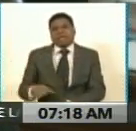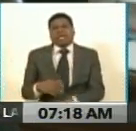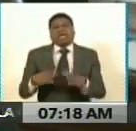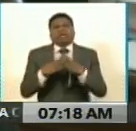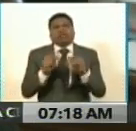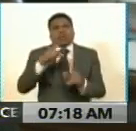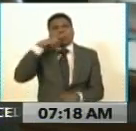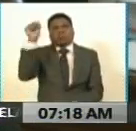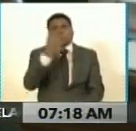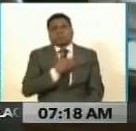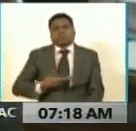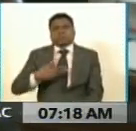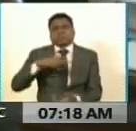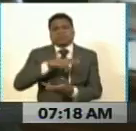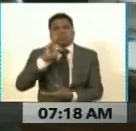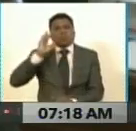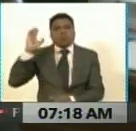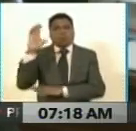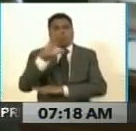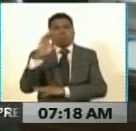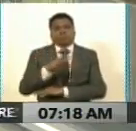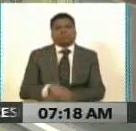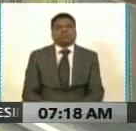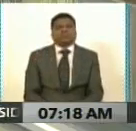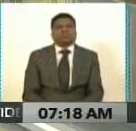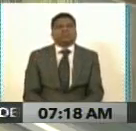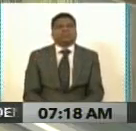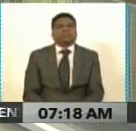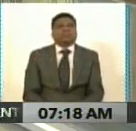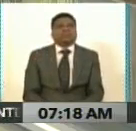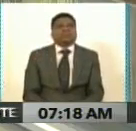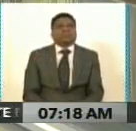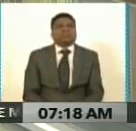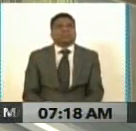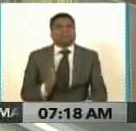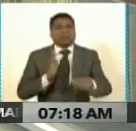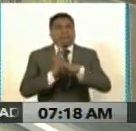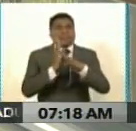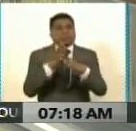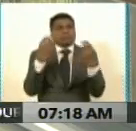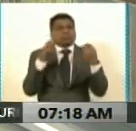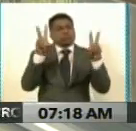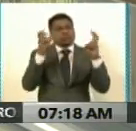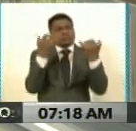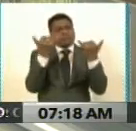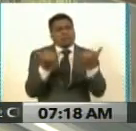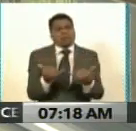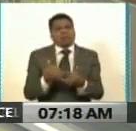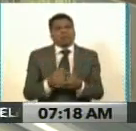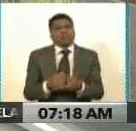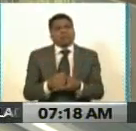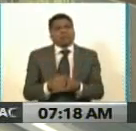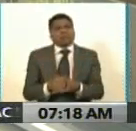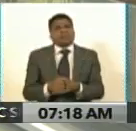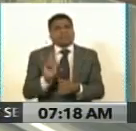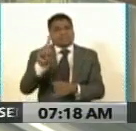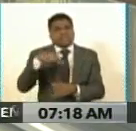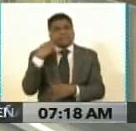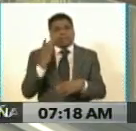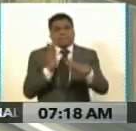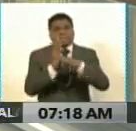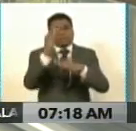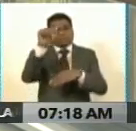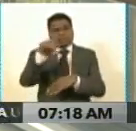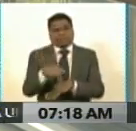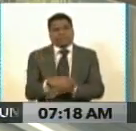maduro con la República de Colombia gobernador 7:1 minutos tenemos que hacer la pausa hay muchos temas más que tenemos Nos gustaría abordar con usted luego de la siguiente